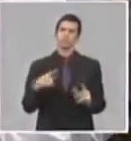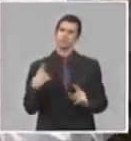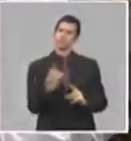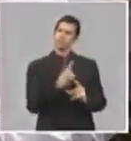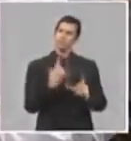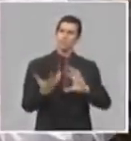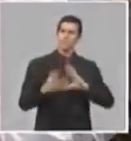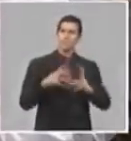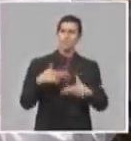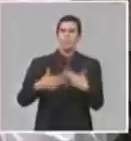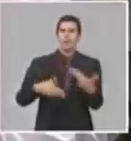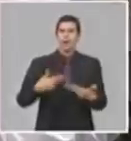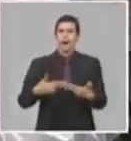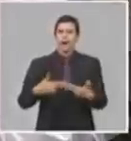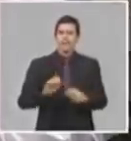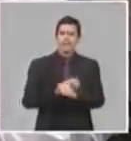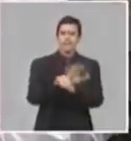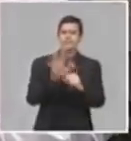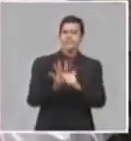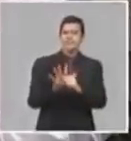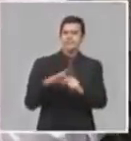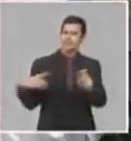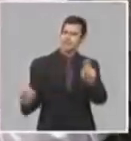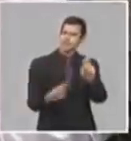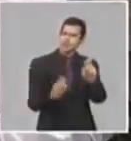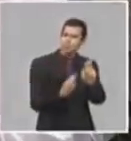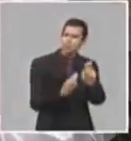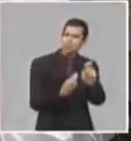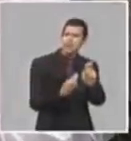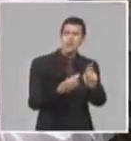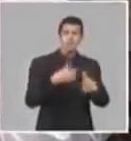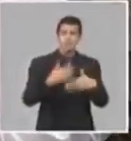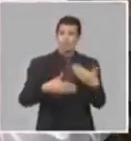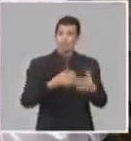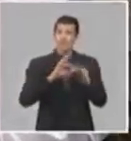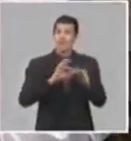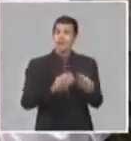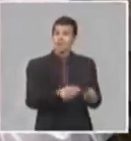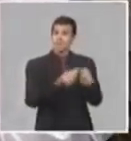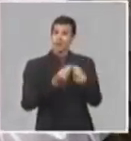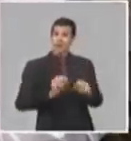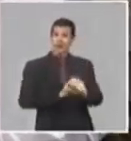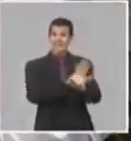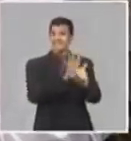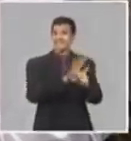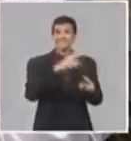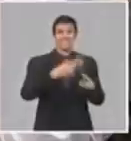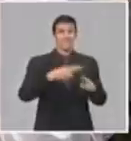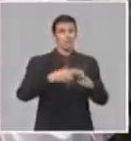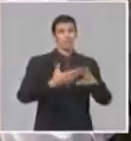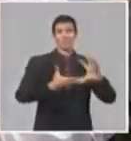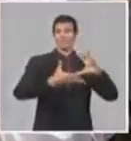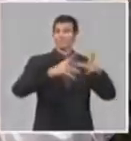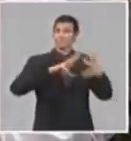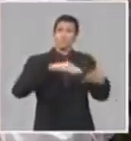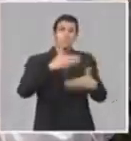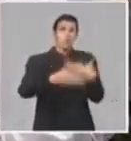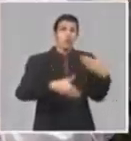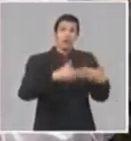venciendo la pandemia, tenemos que enfrentar y vencer la economía. Es el reto que tenemos, es el desafío que tenemos